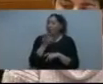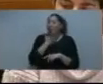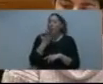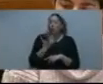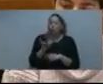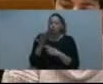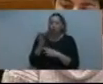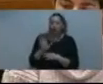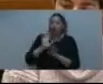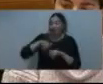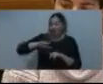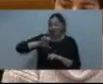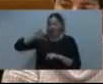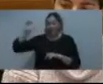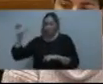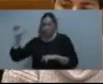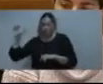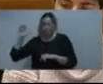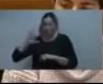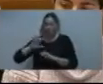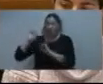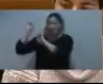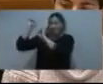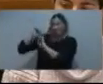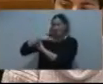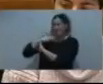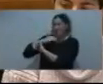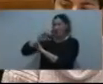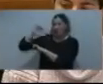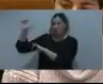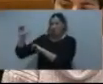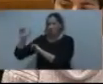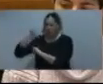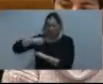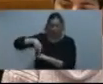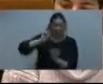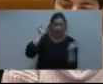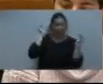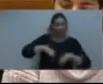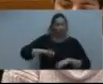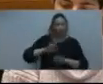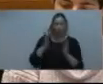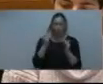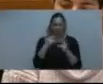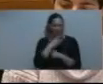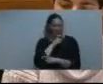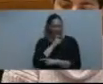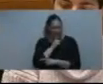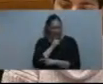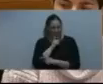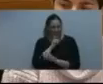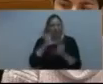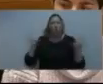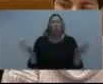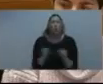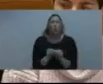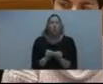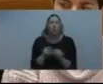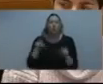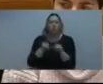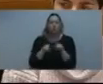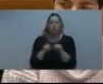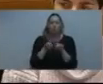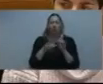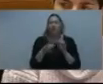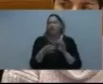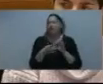acaban en Europa. Y difícilmente podemos defender algo en Europa si desde aquí no estamos todos de acuerdo. Y al final llegamos a lo que yo creo que tiene que ser el eje de la política con el prerrománico, que